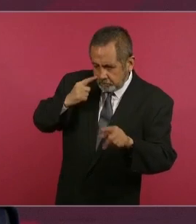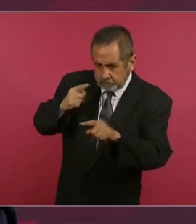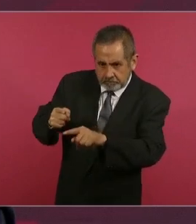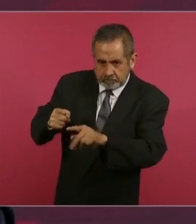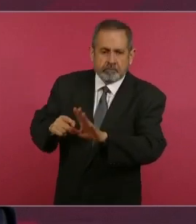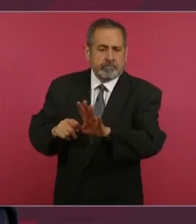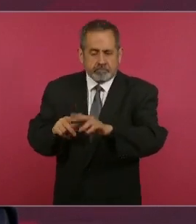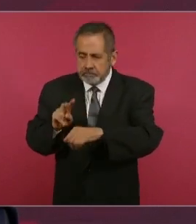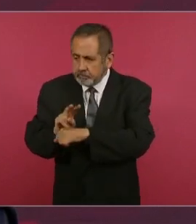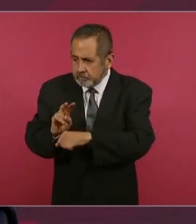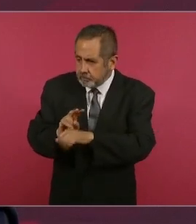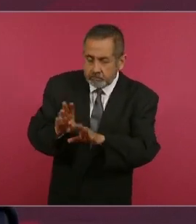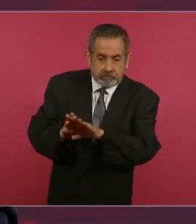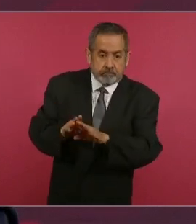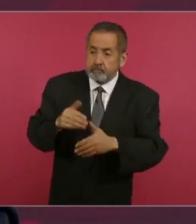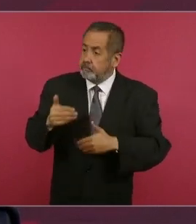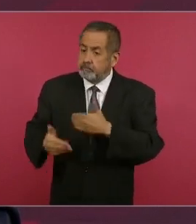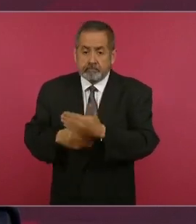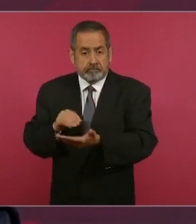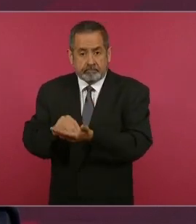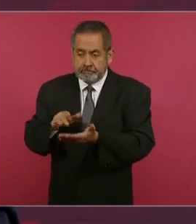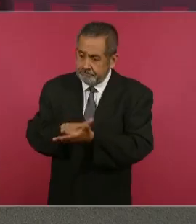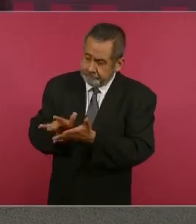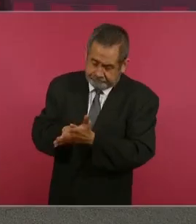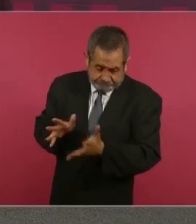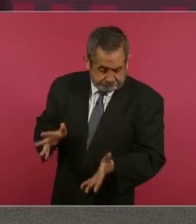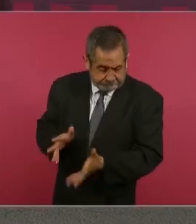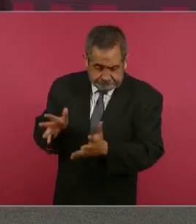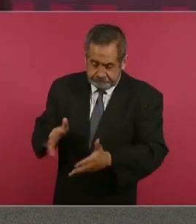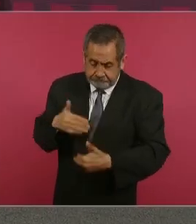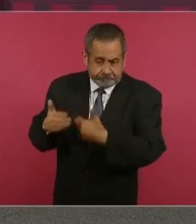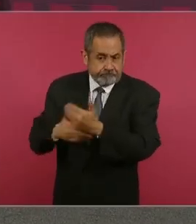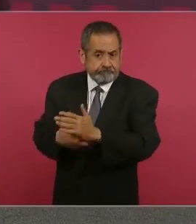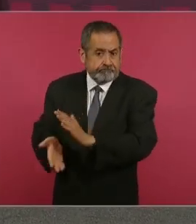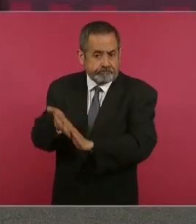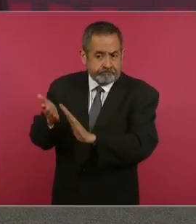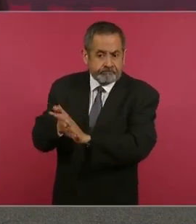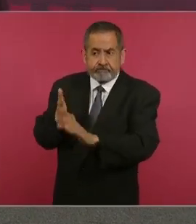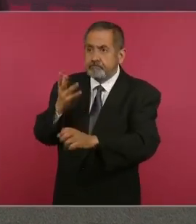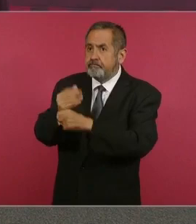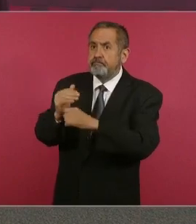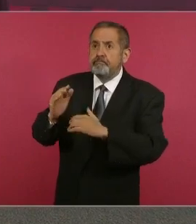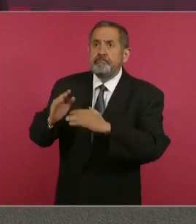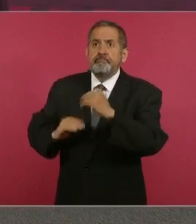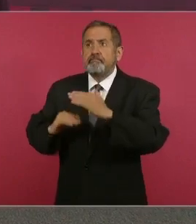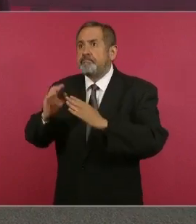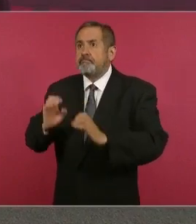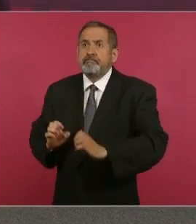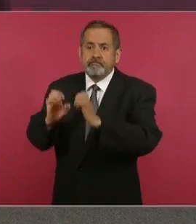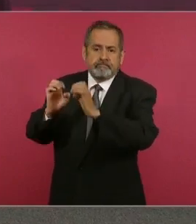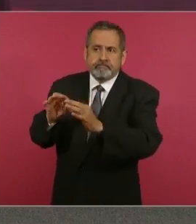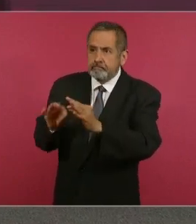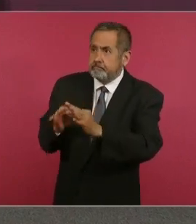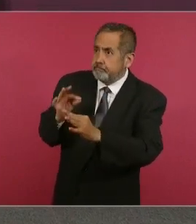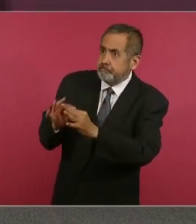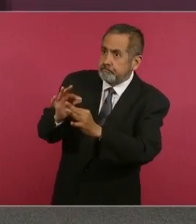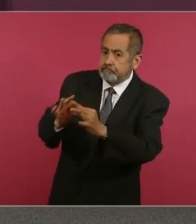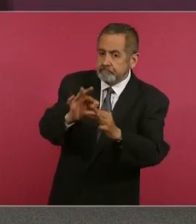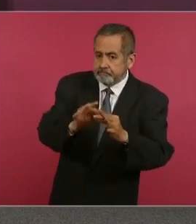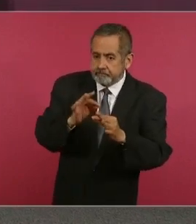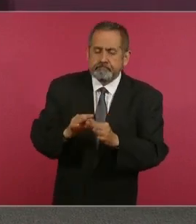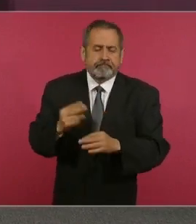Tenemos que seguir impulsando la construcción de todas las obras, terminarlas.